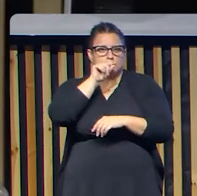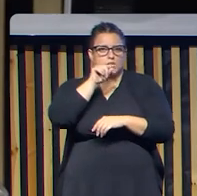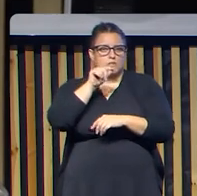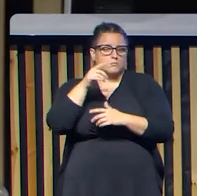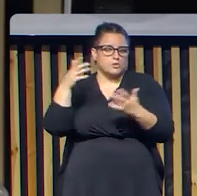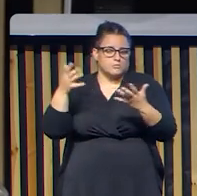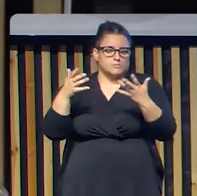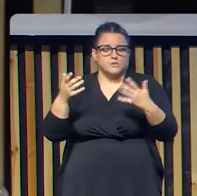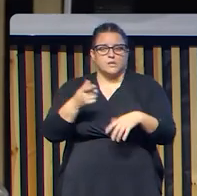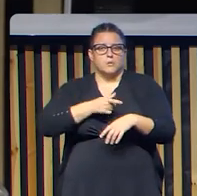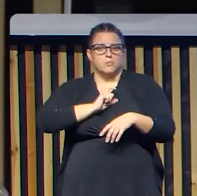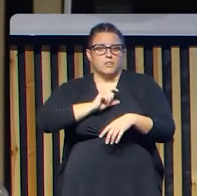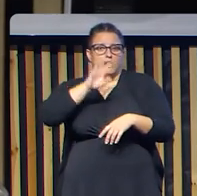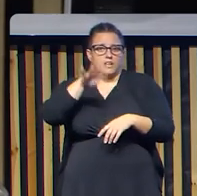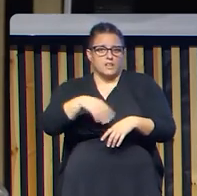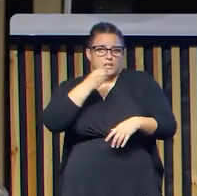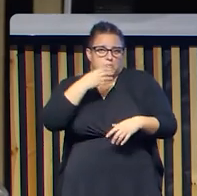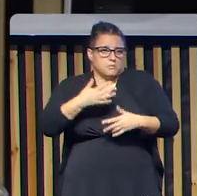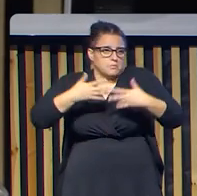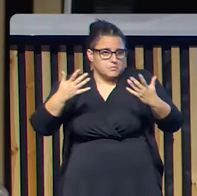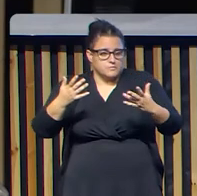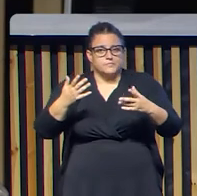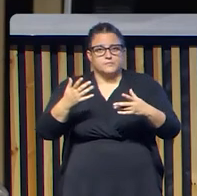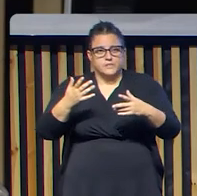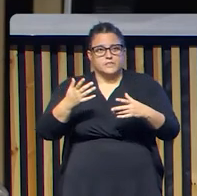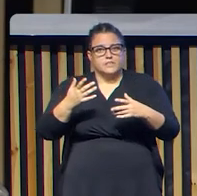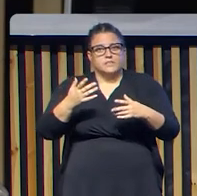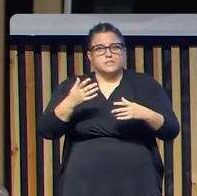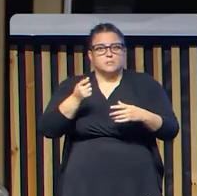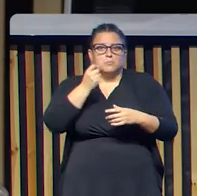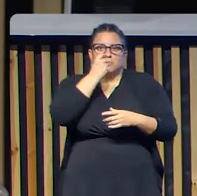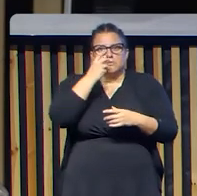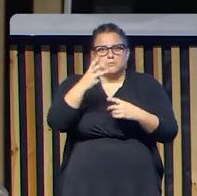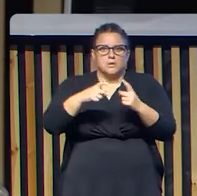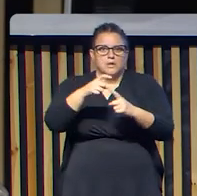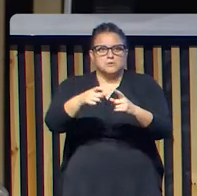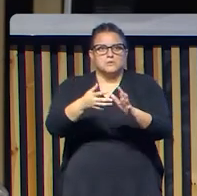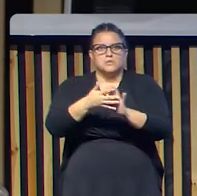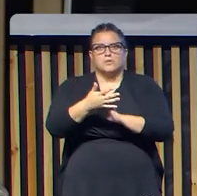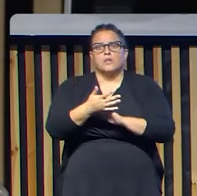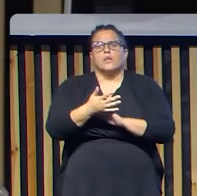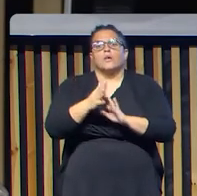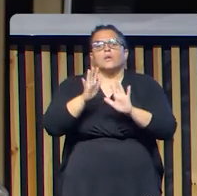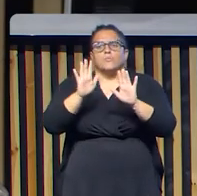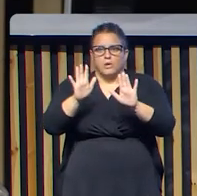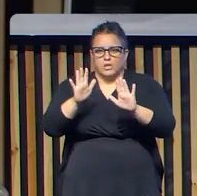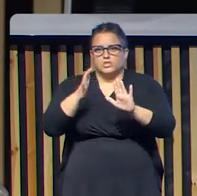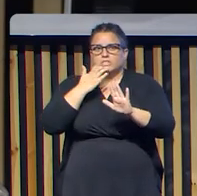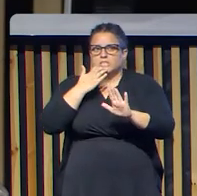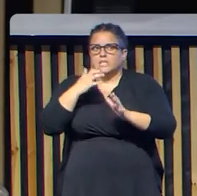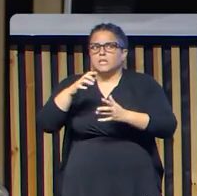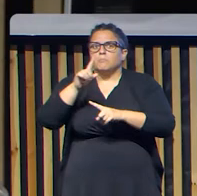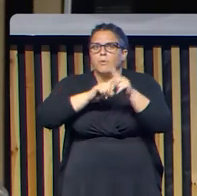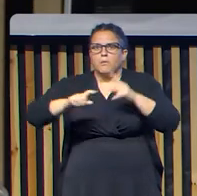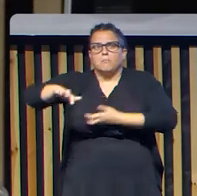vale la policía catalana bien No sé no durante Algunos años era Bueno sí pero que así hay un marrón de verdad que esté la guardia civil Mejor no